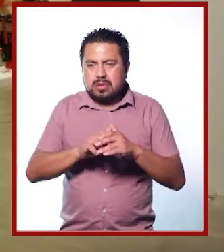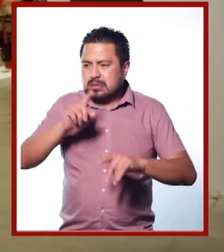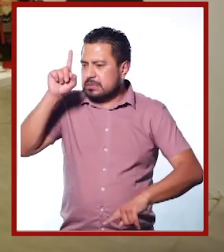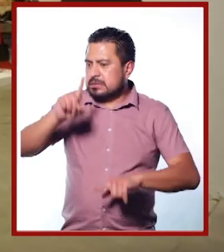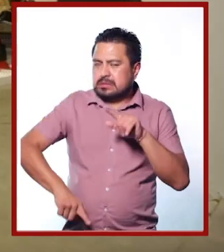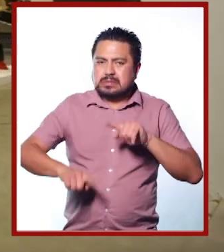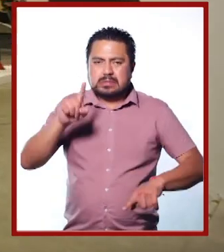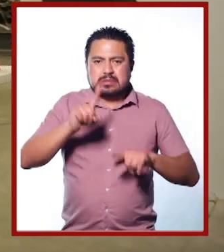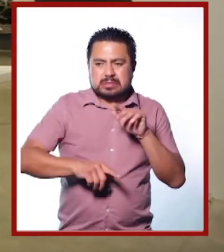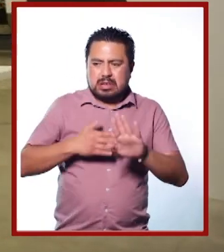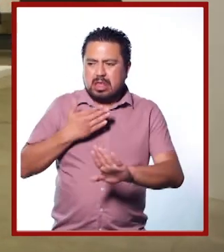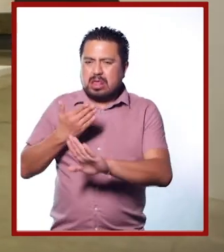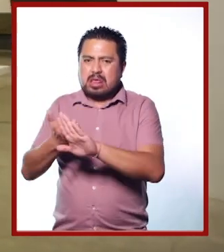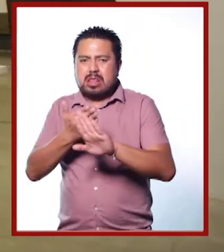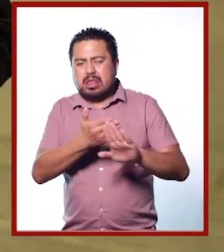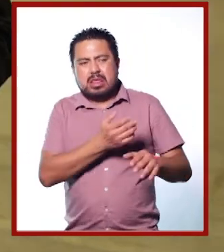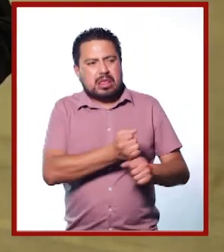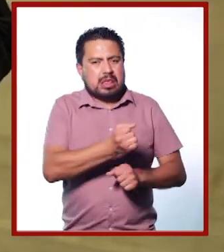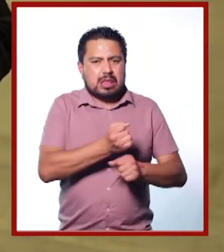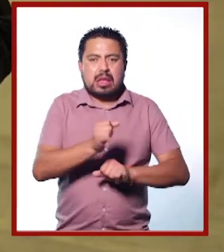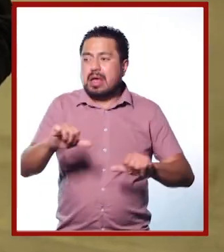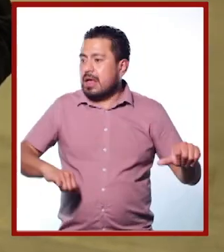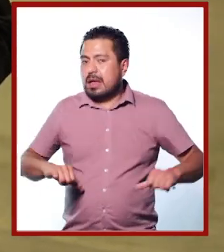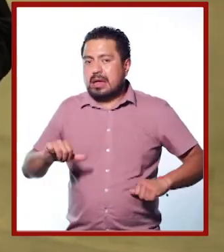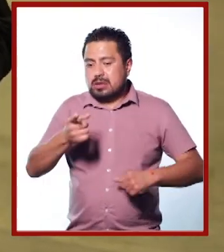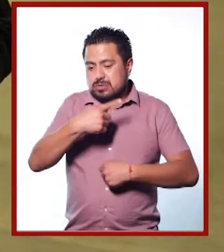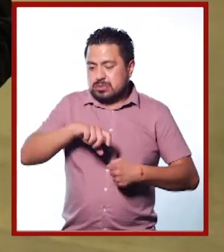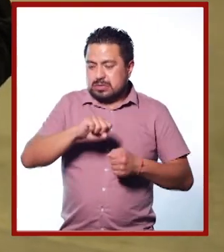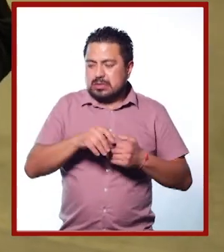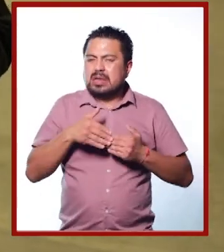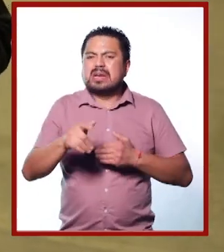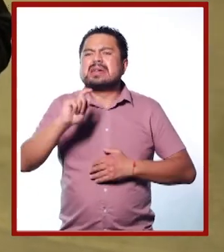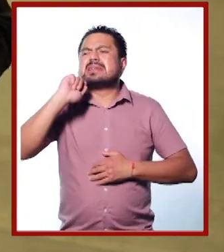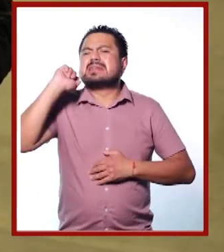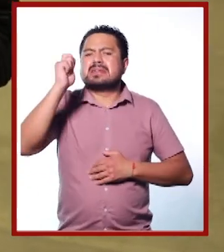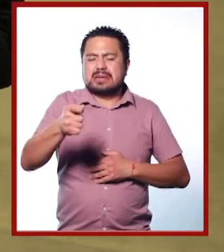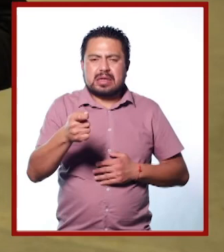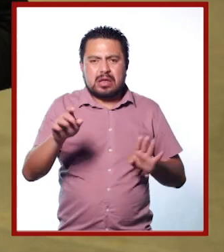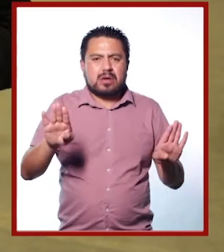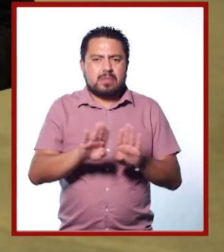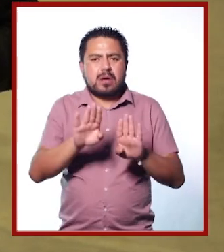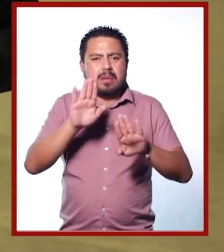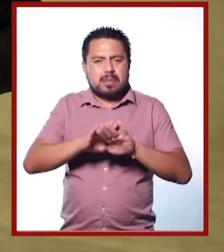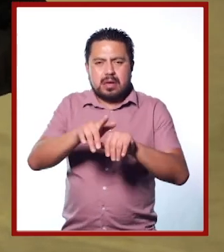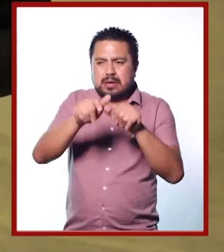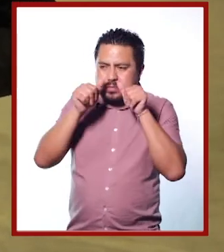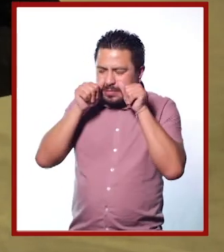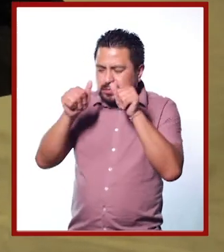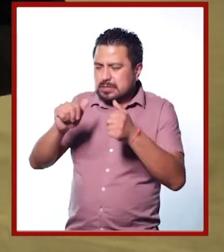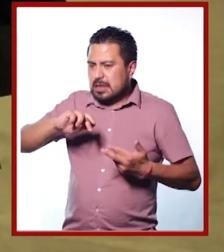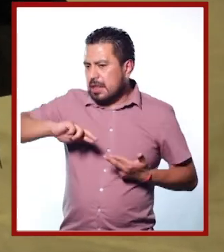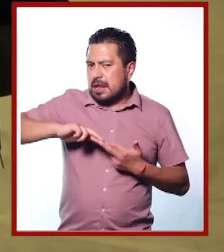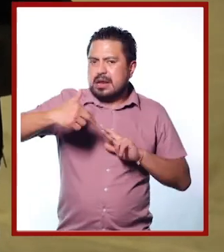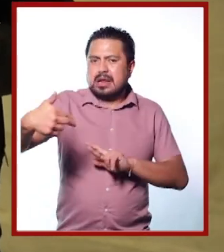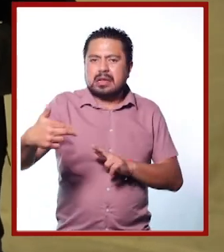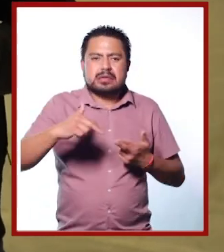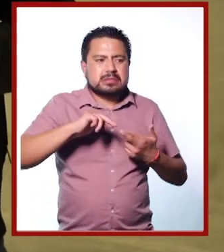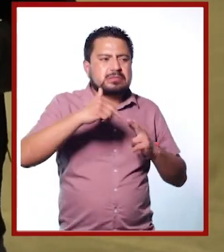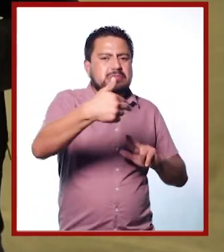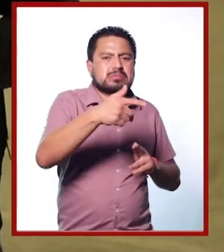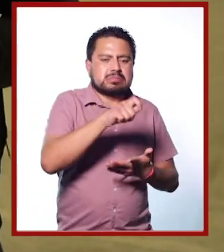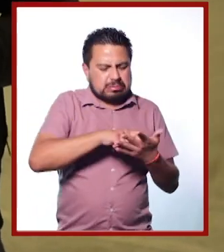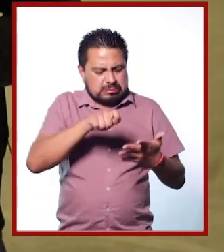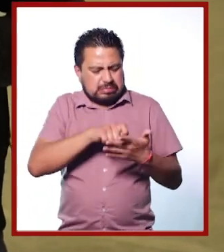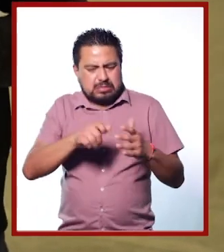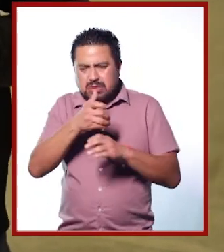conjunto combatir las microviolencias. Nuestra actividad de la semana consiste precisamente en poner atención en nuestras relaciones